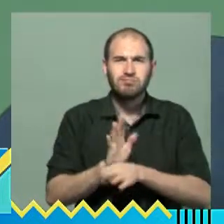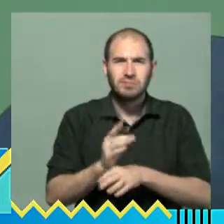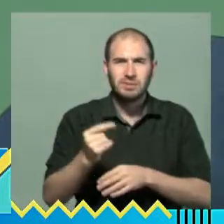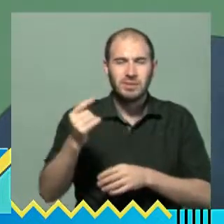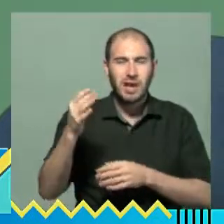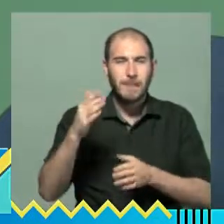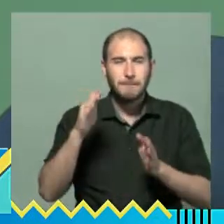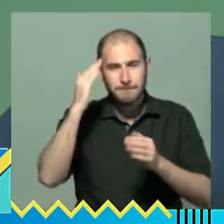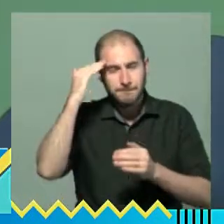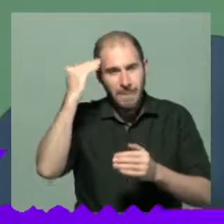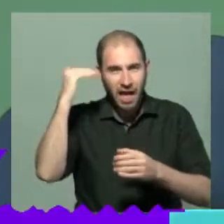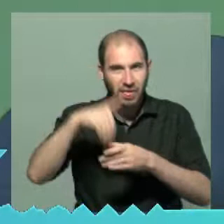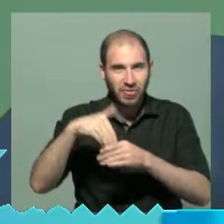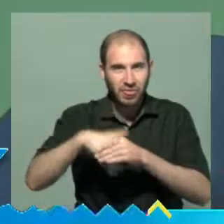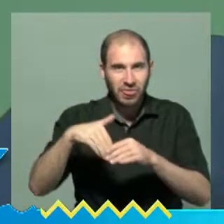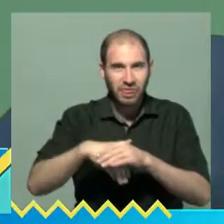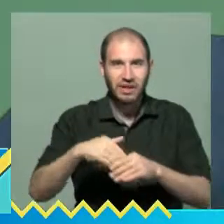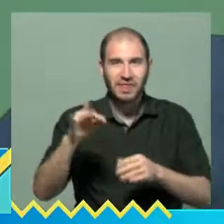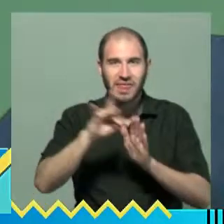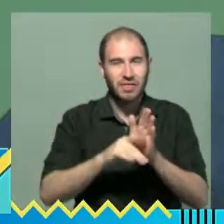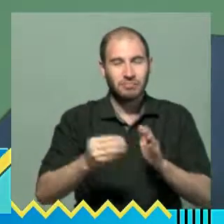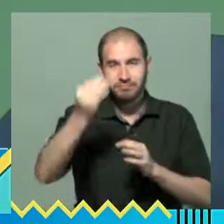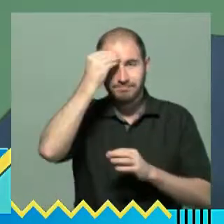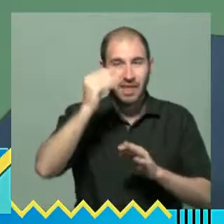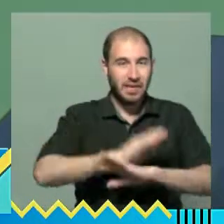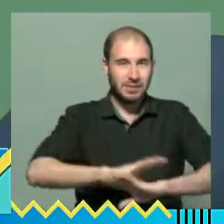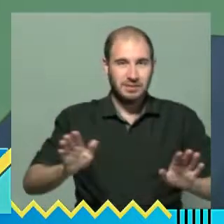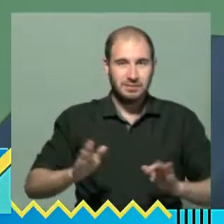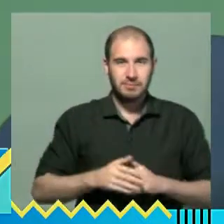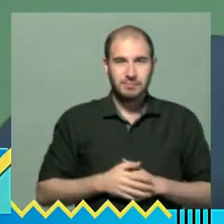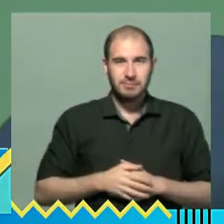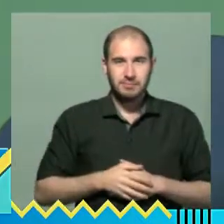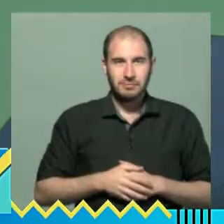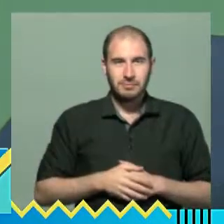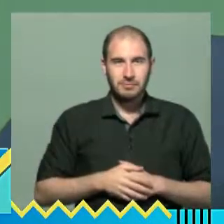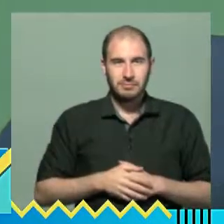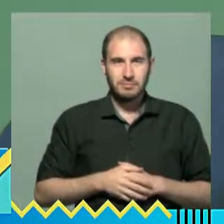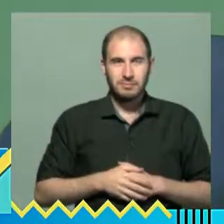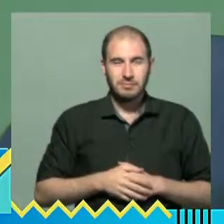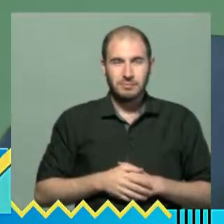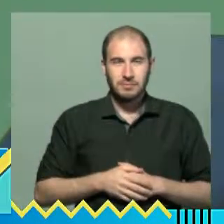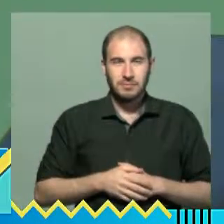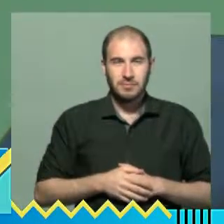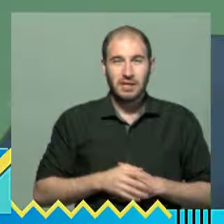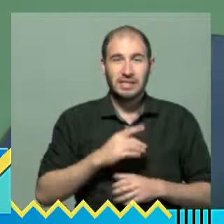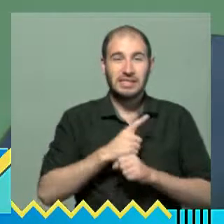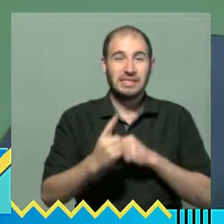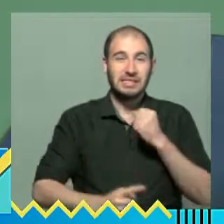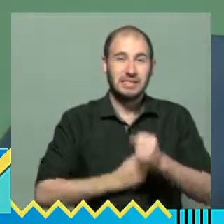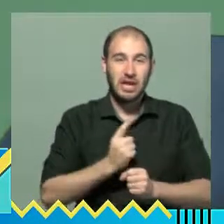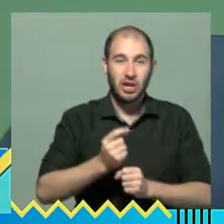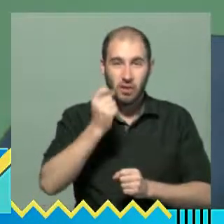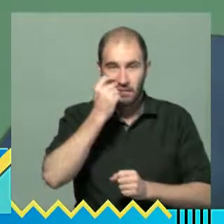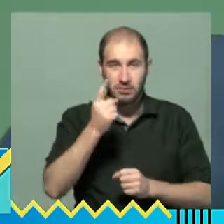amaestrar una corteza cerebral para recordar el dato. Bien. Y nada más. Bien. Estamos en el siglo XXI y hemos visto que